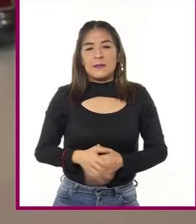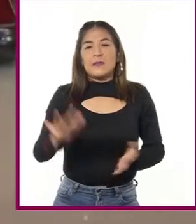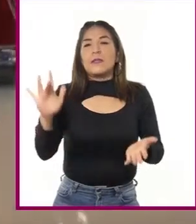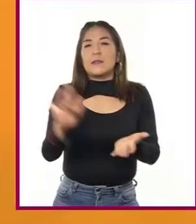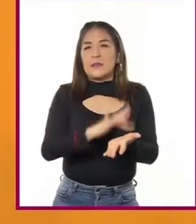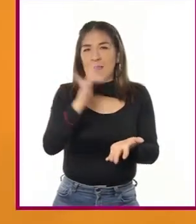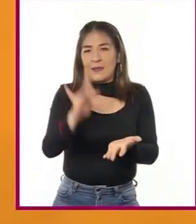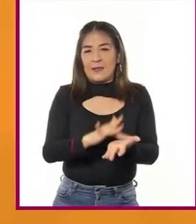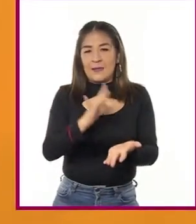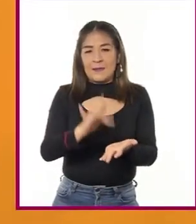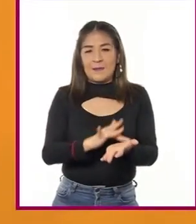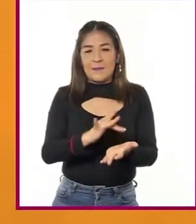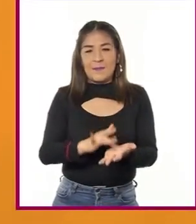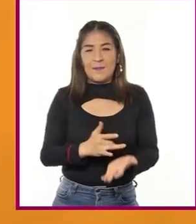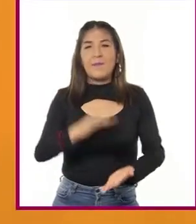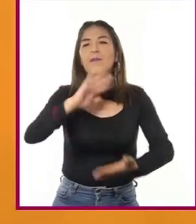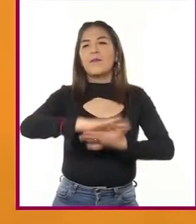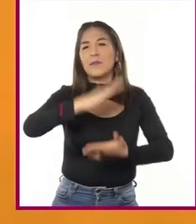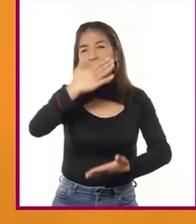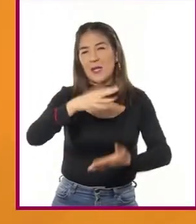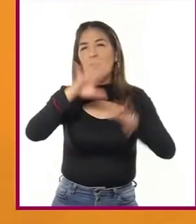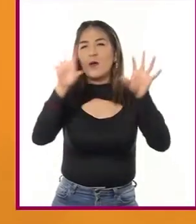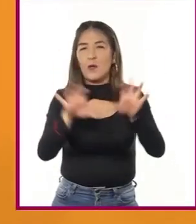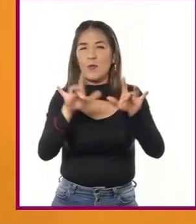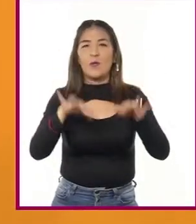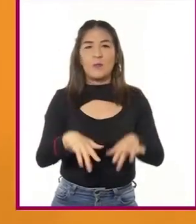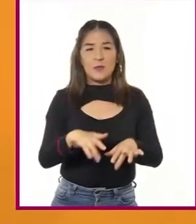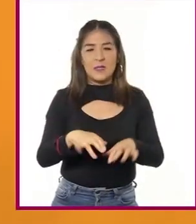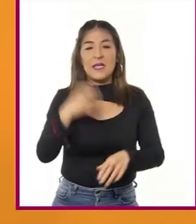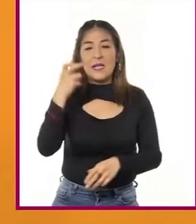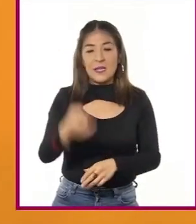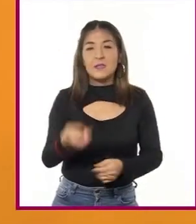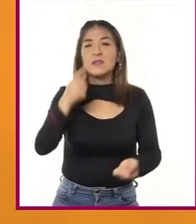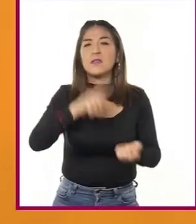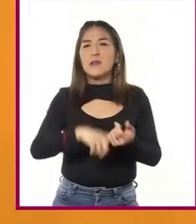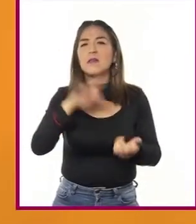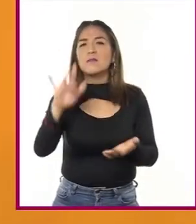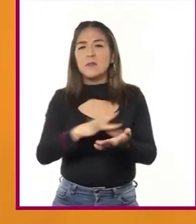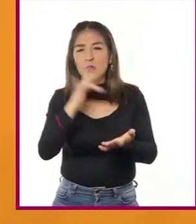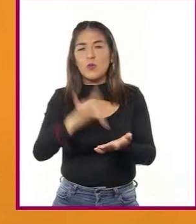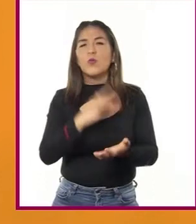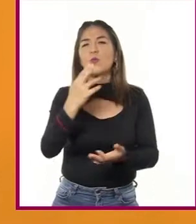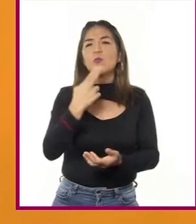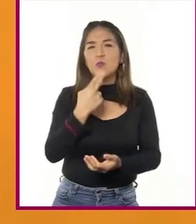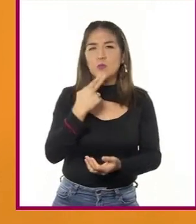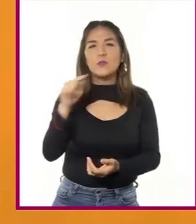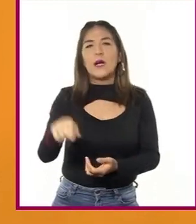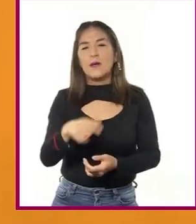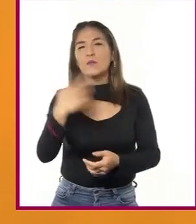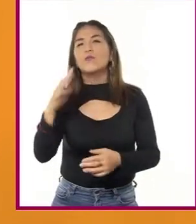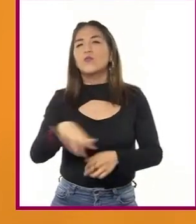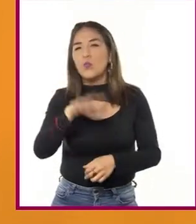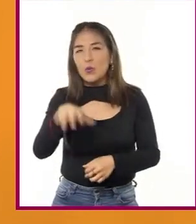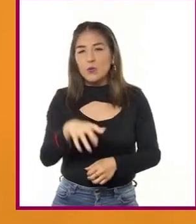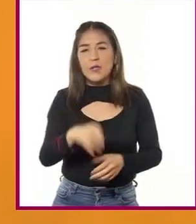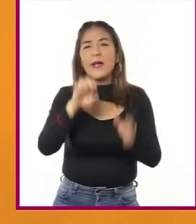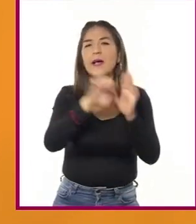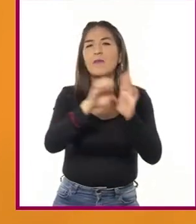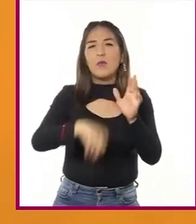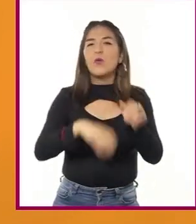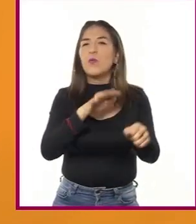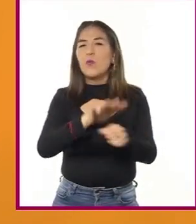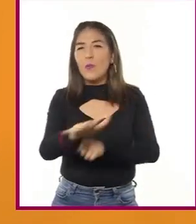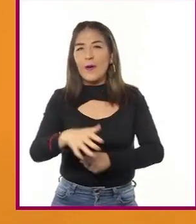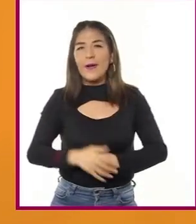tableta, computadora. A través de estos dispositivos podemos emplear herramientas de búsqueda. El ejemplo más